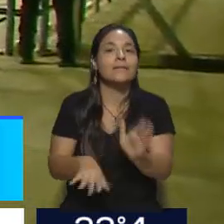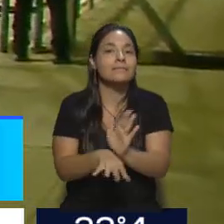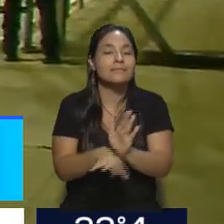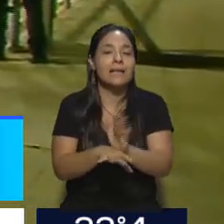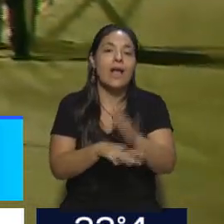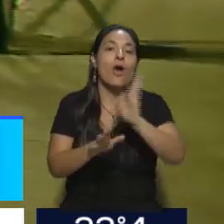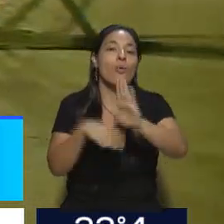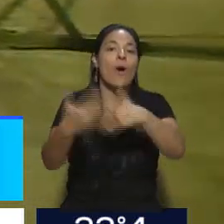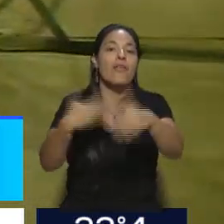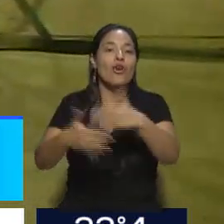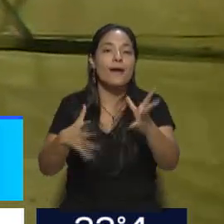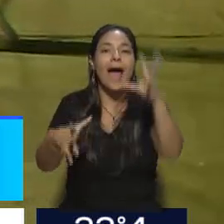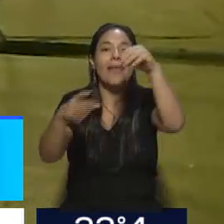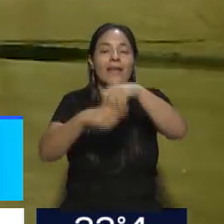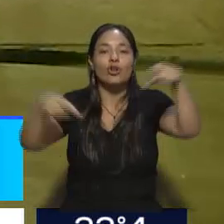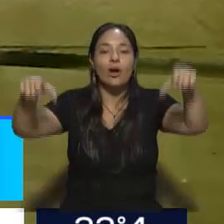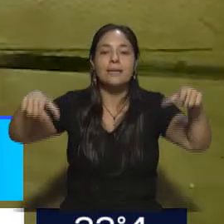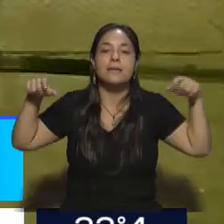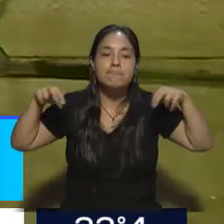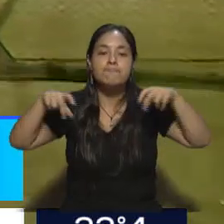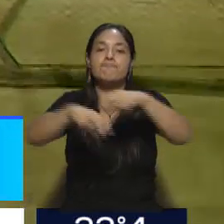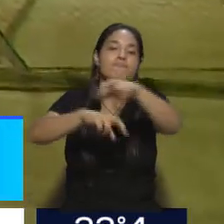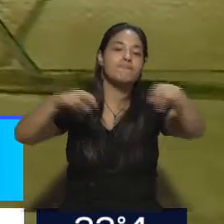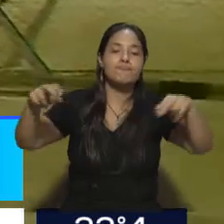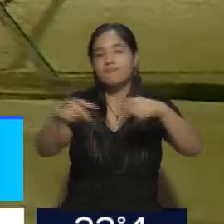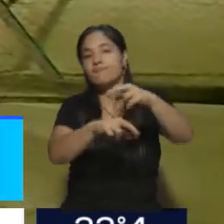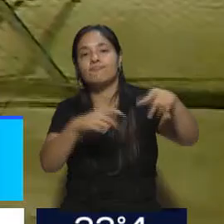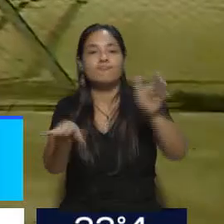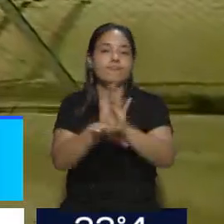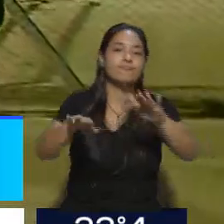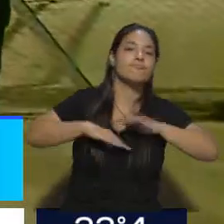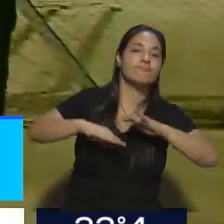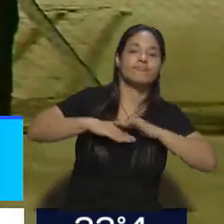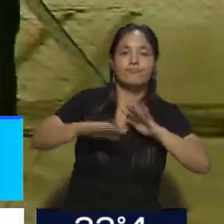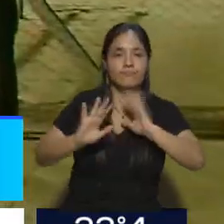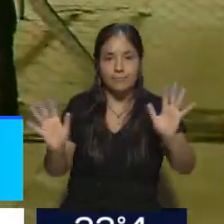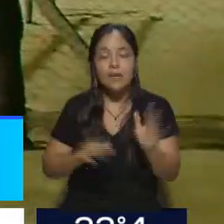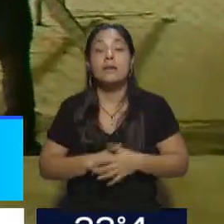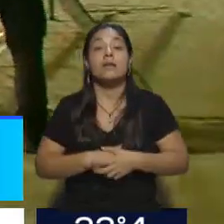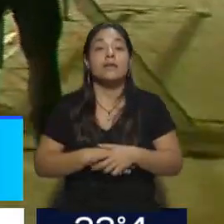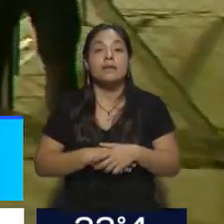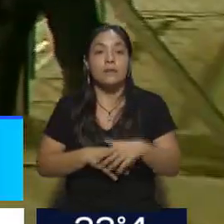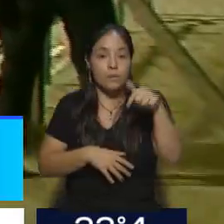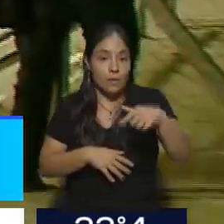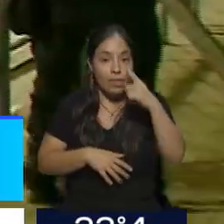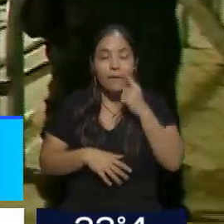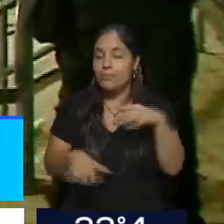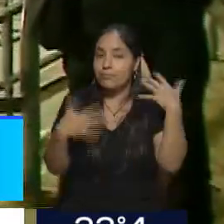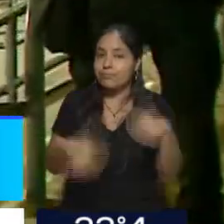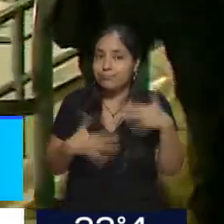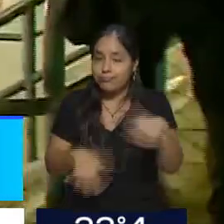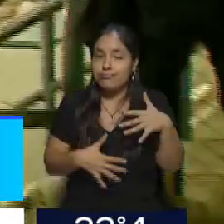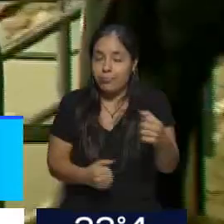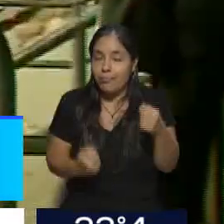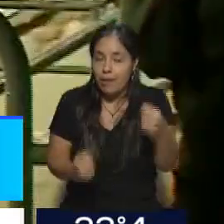calor, ya se preparan los jugadores para esta fiesta. Muy bien marcábamos en el anticipo, Fer, de que ha sido una jornada intensa y muy larga.